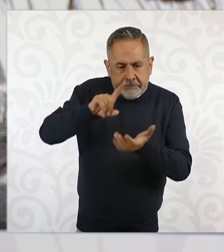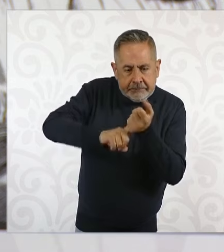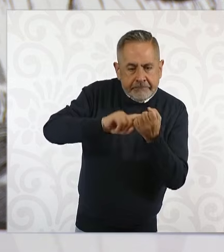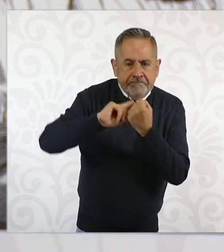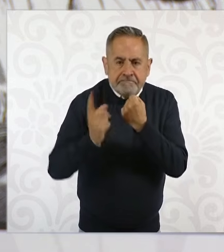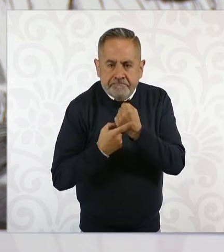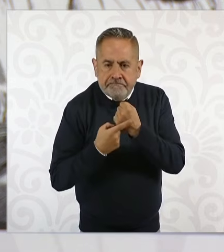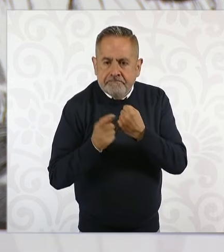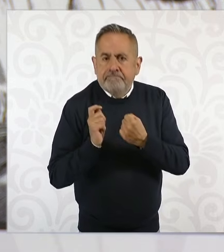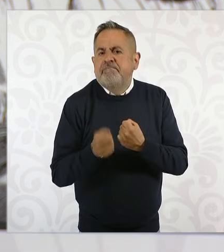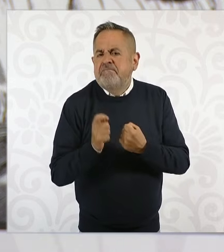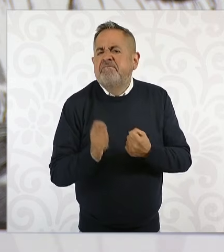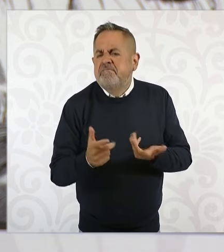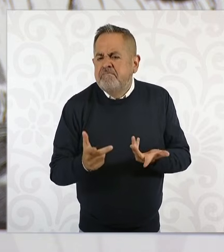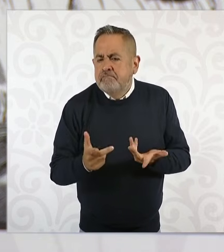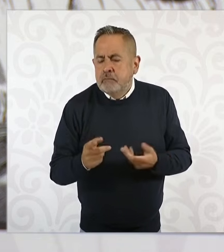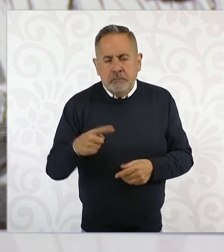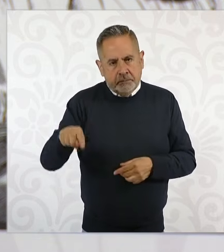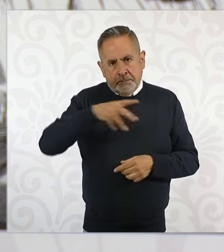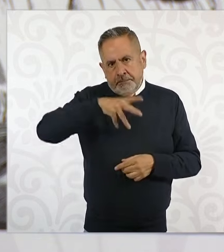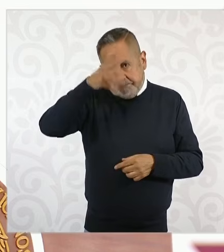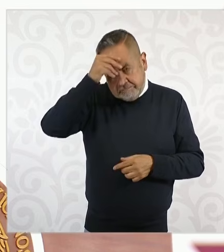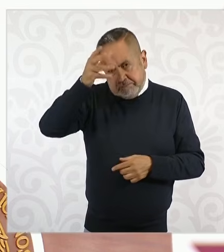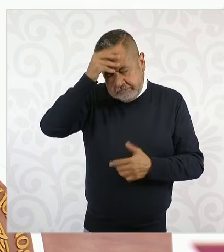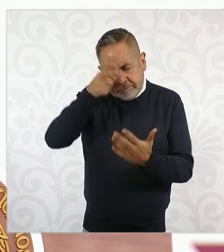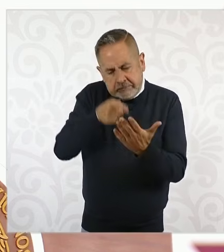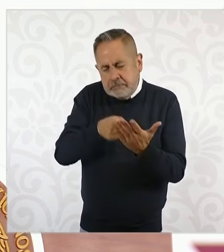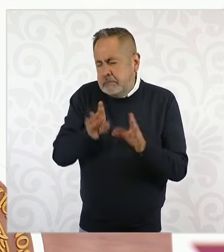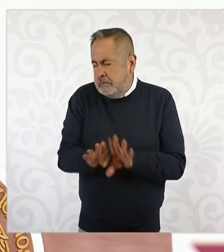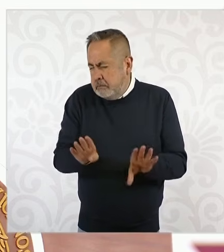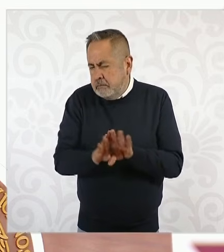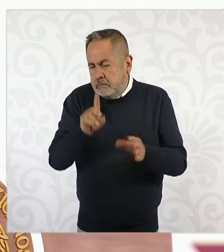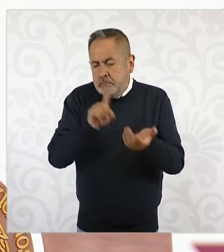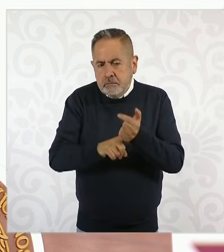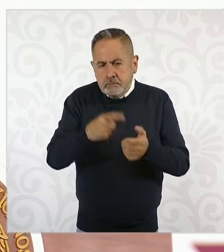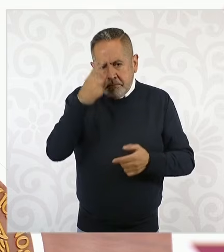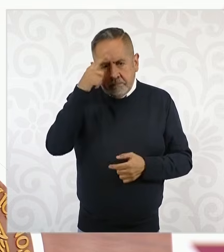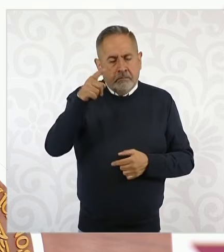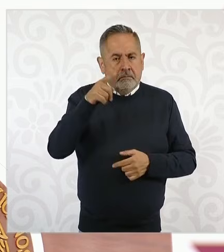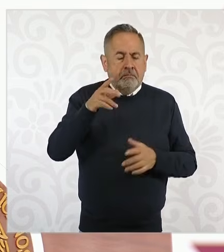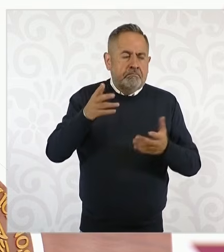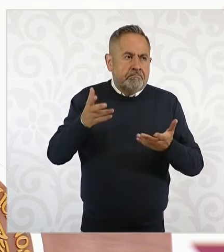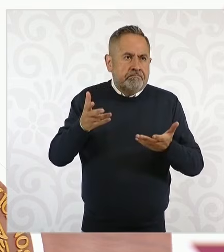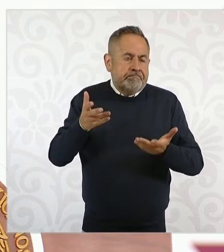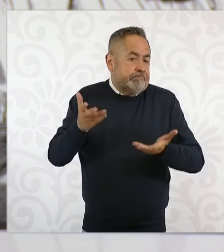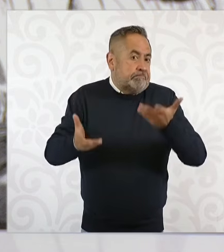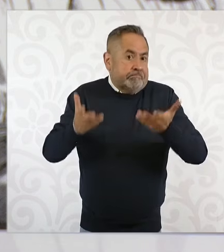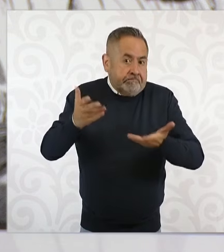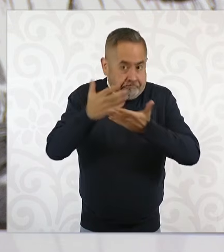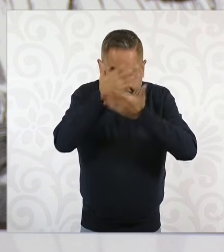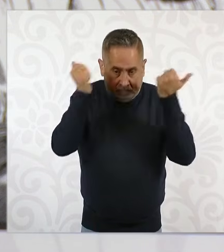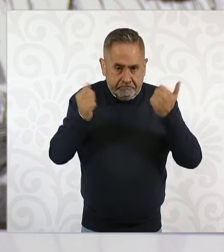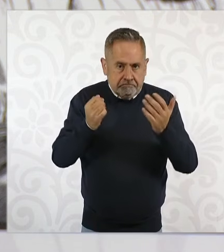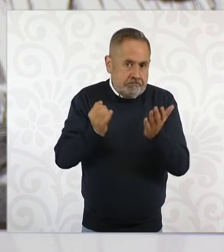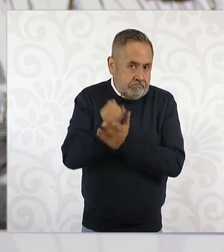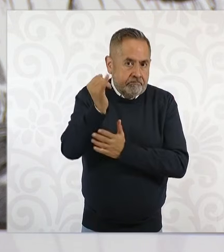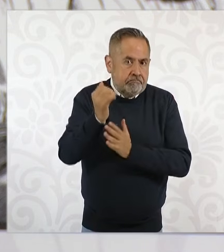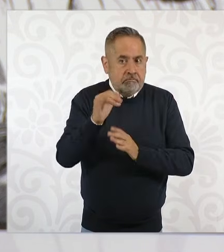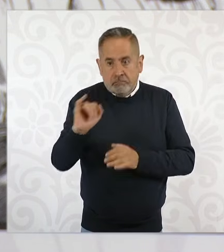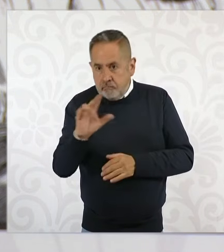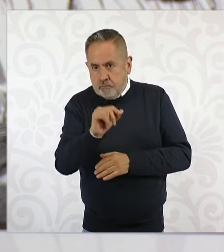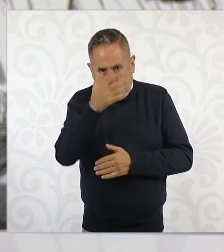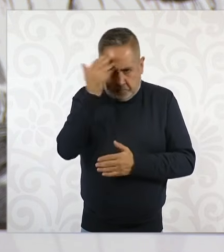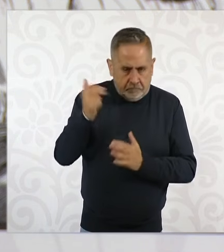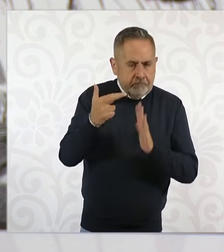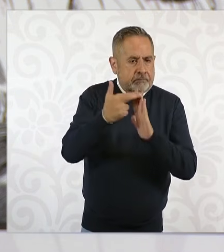debemos aprender las y los mexicanos para poder establecer, si así lo decidimos, procesos de regulación de la